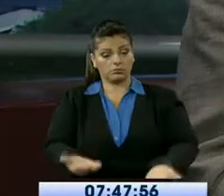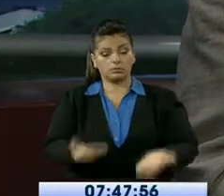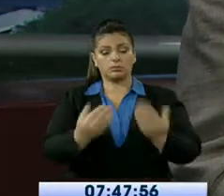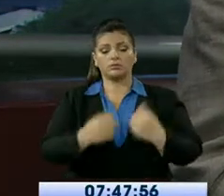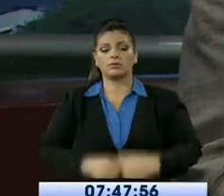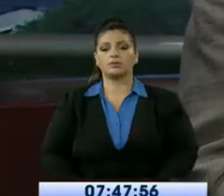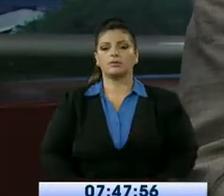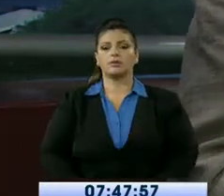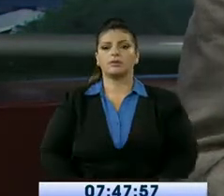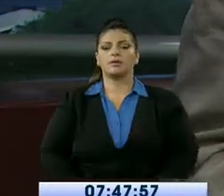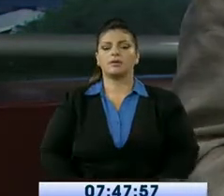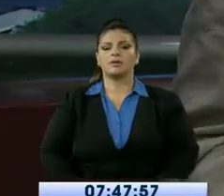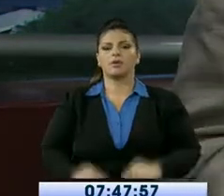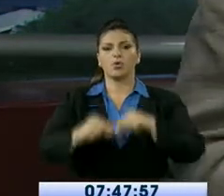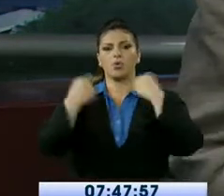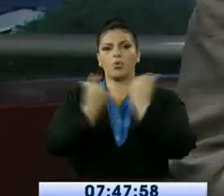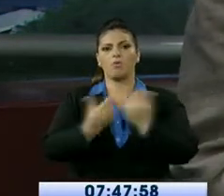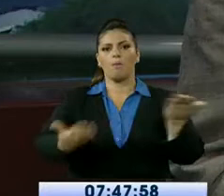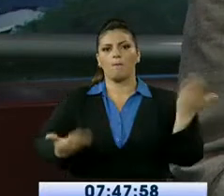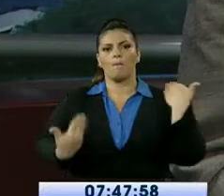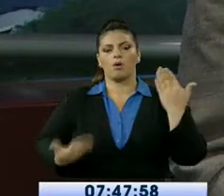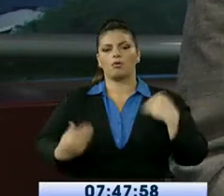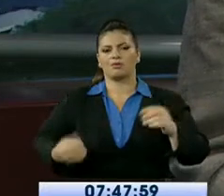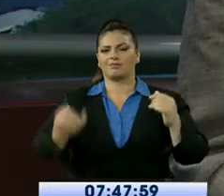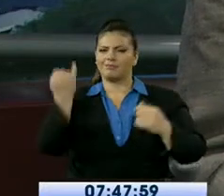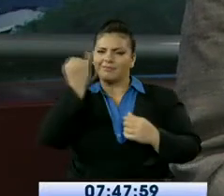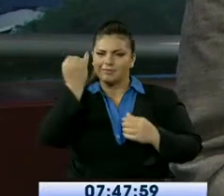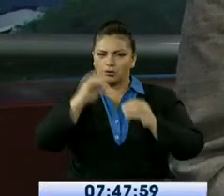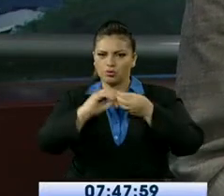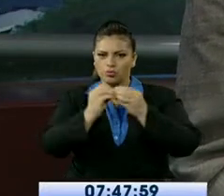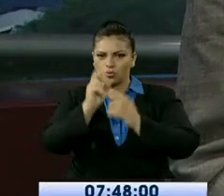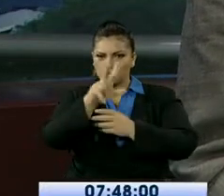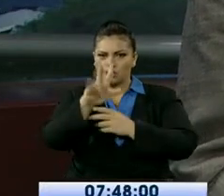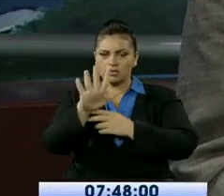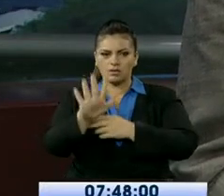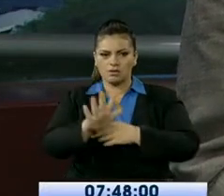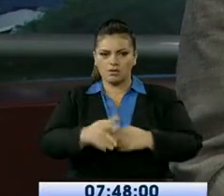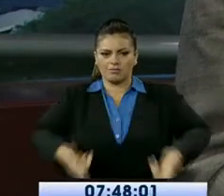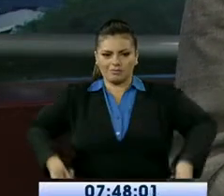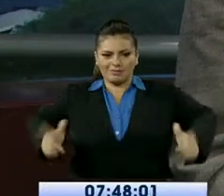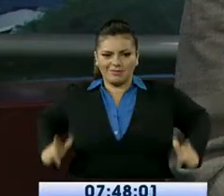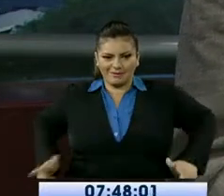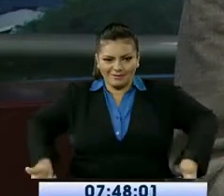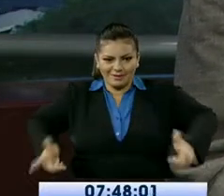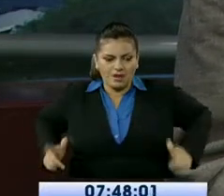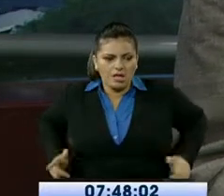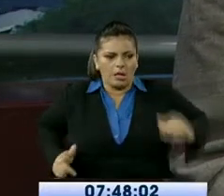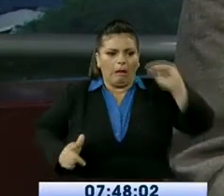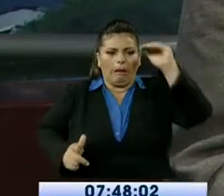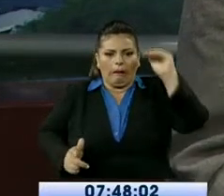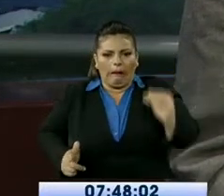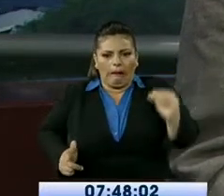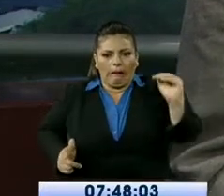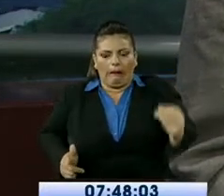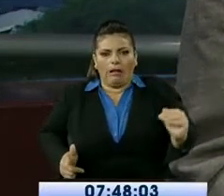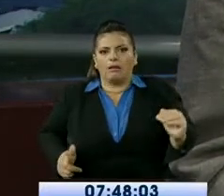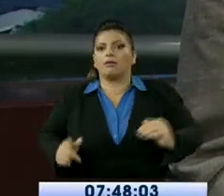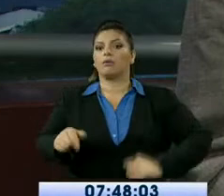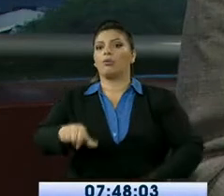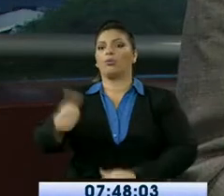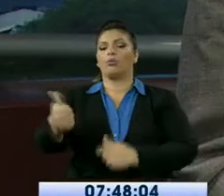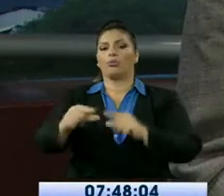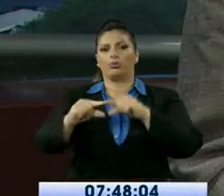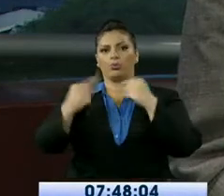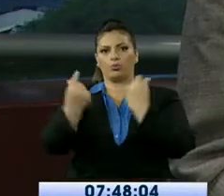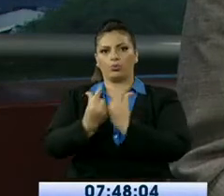del partido de gobierno. La encuesta además mostró un empate técnico en el segundo lugar entre Guillermo Lasso y Cynthia Viteri.